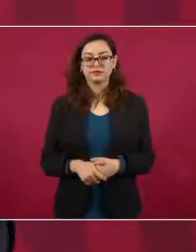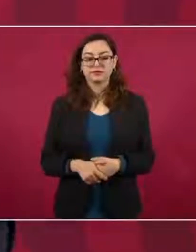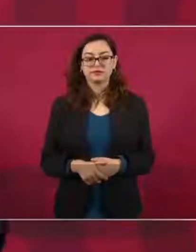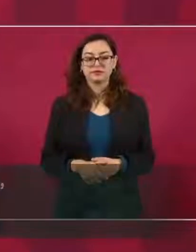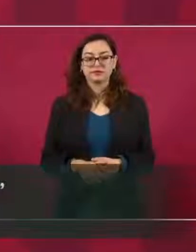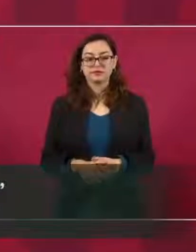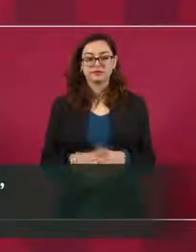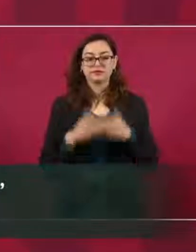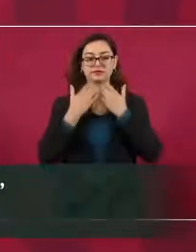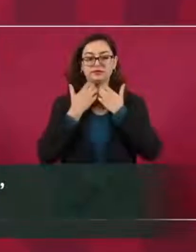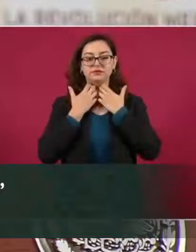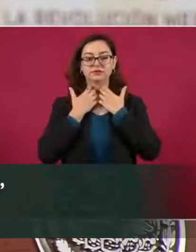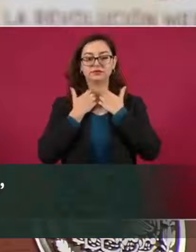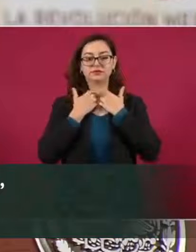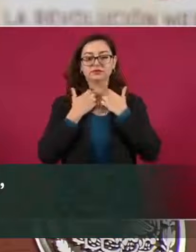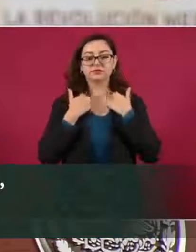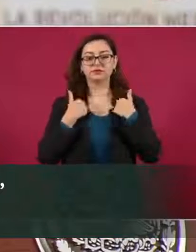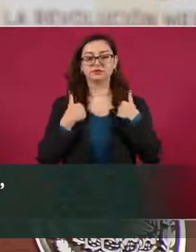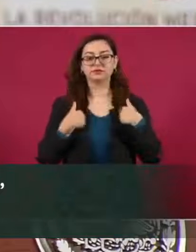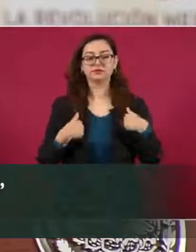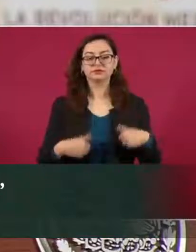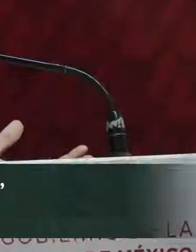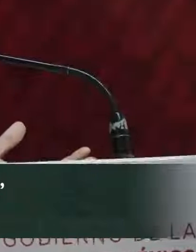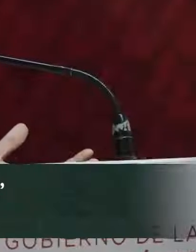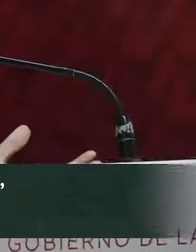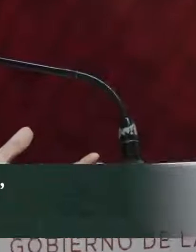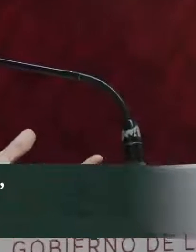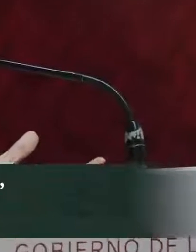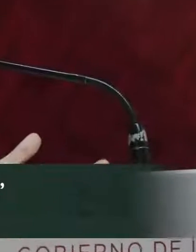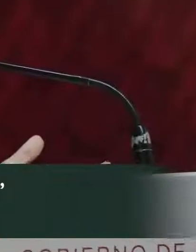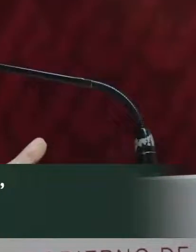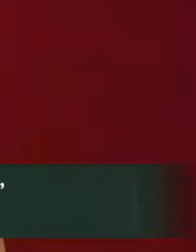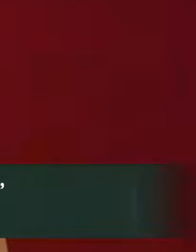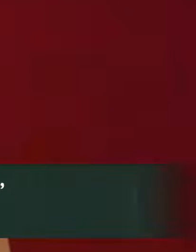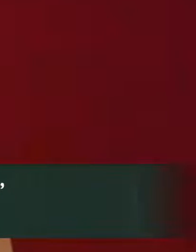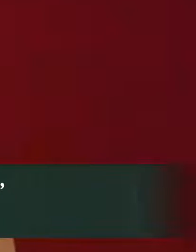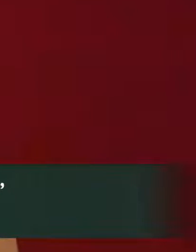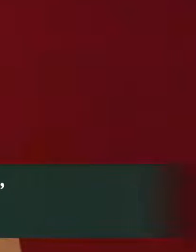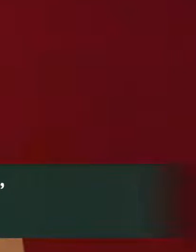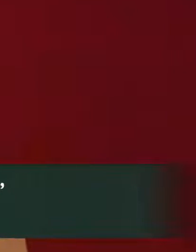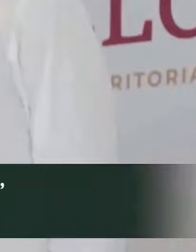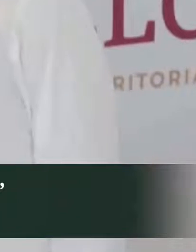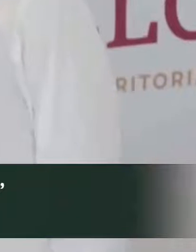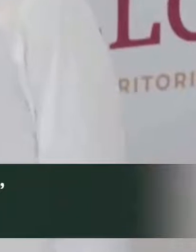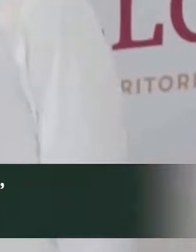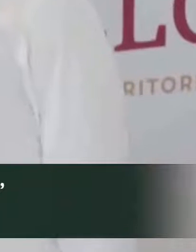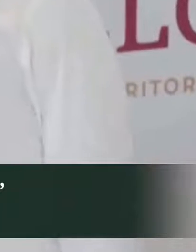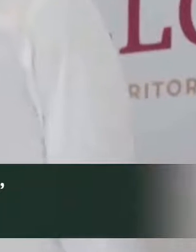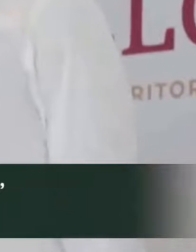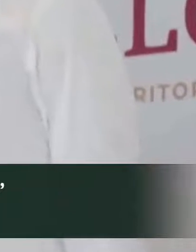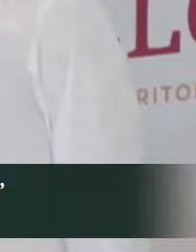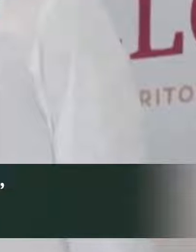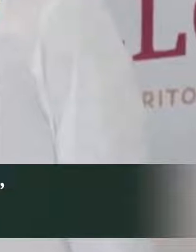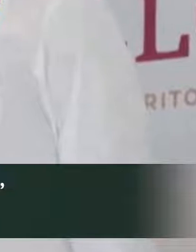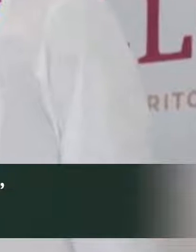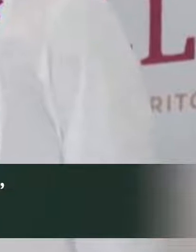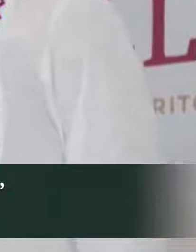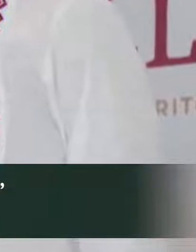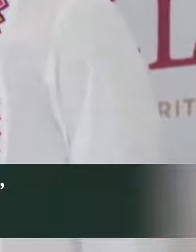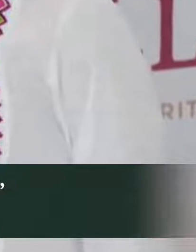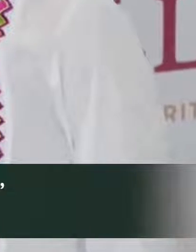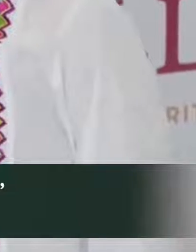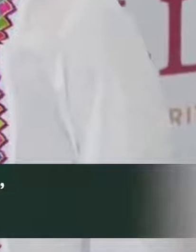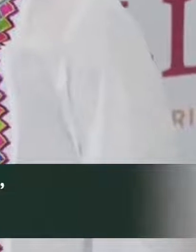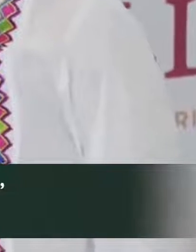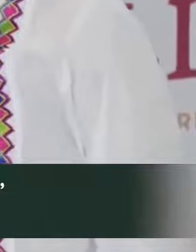El presidente Andrés Manuel López Obrador dijo este martes que la jefa de gobierno Claudia Sheinbaum, el canciller Marcelo Ebrard y el titular de gobernación Adán Augusto